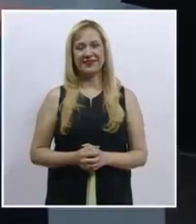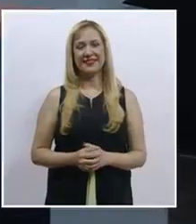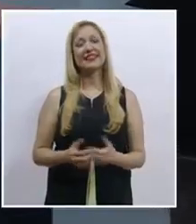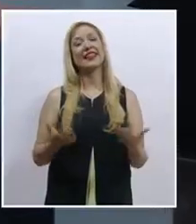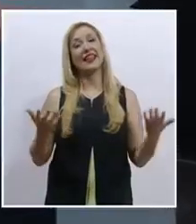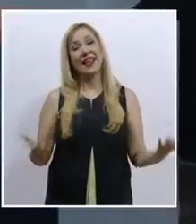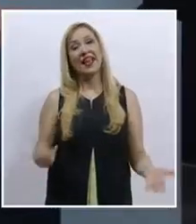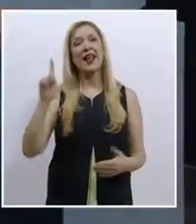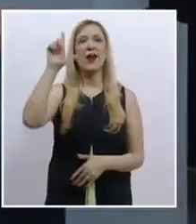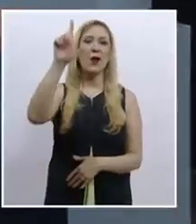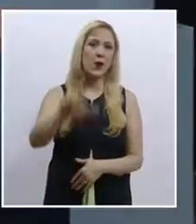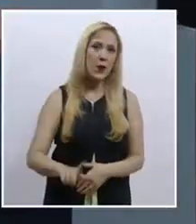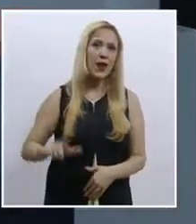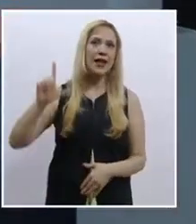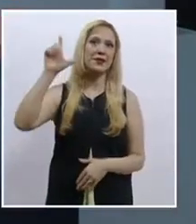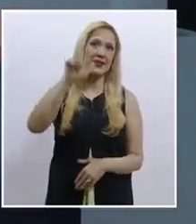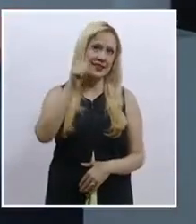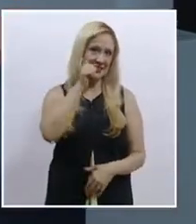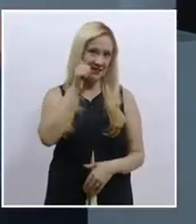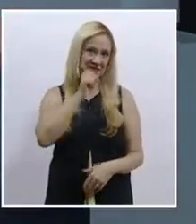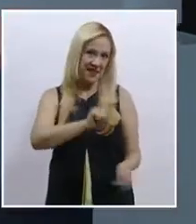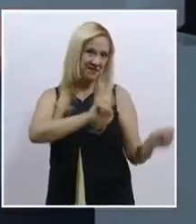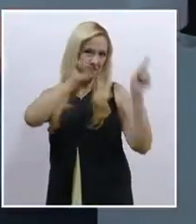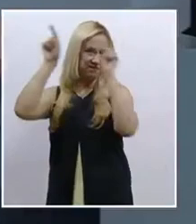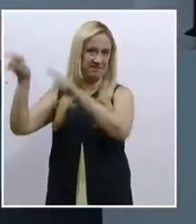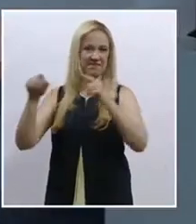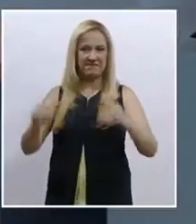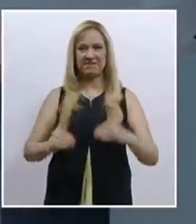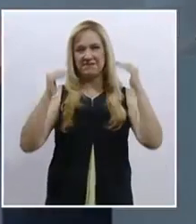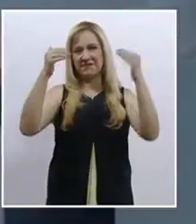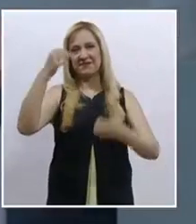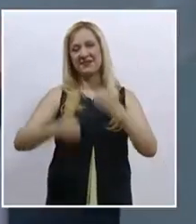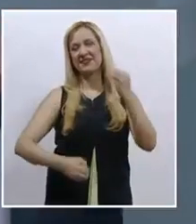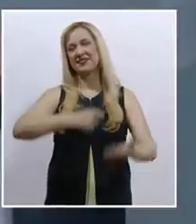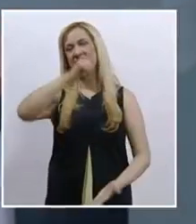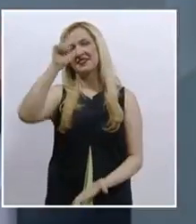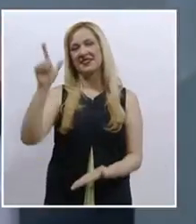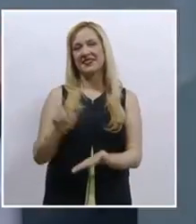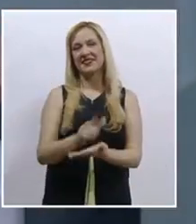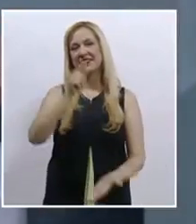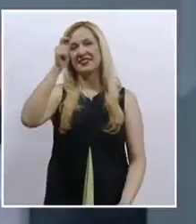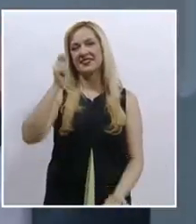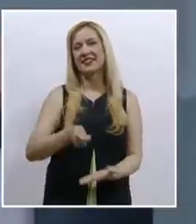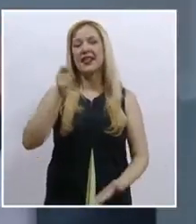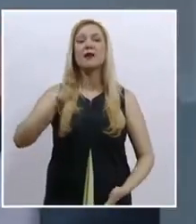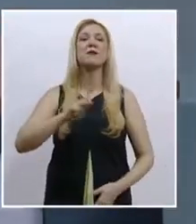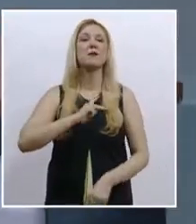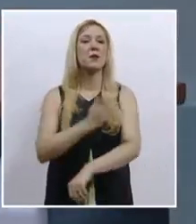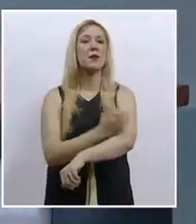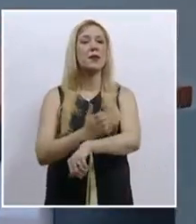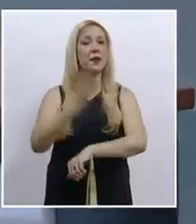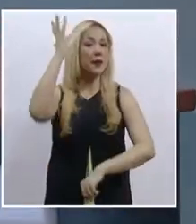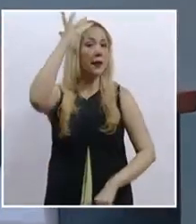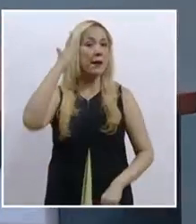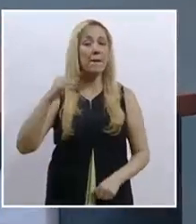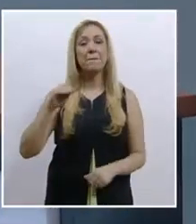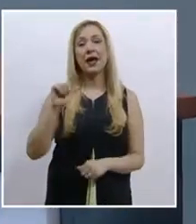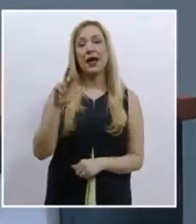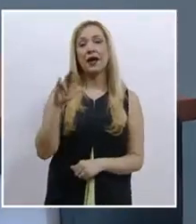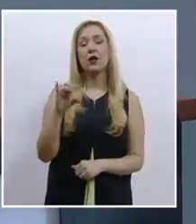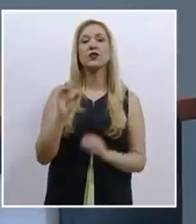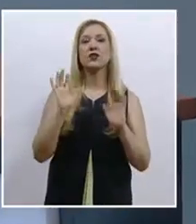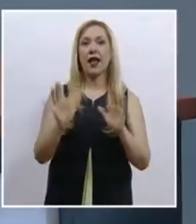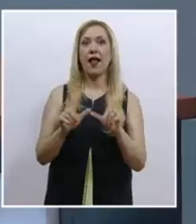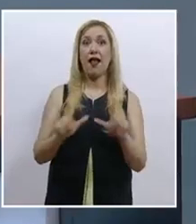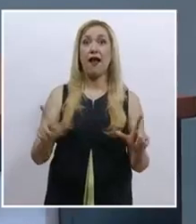Y como cada lunes nos trasladamos a la Suprema Corte de Justicia de la Nación, donde se encuentra mi compañero Mario López Peña, quien está listo ya para darnos